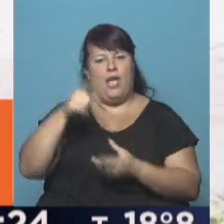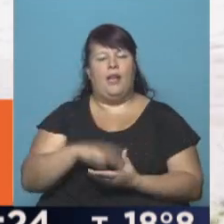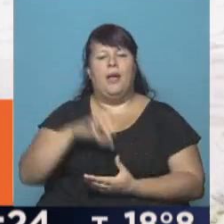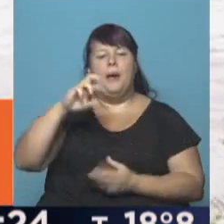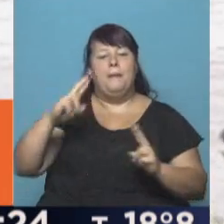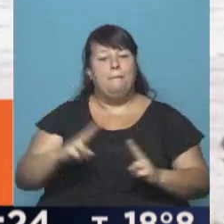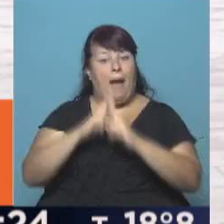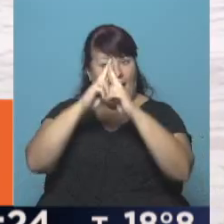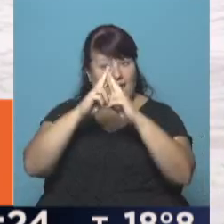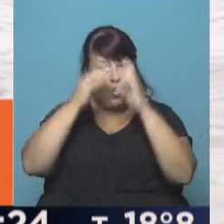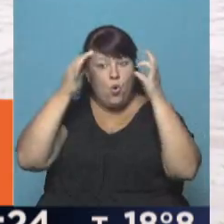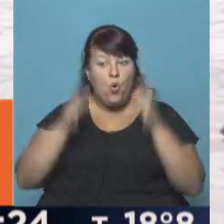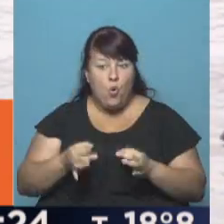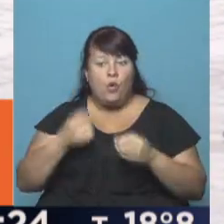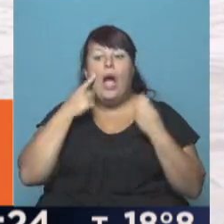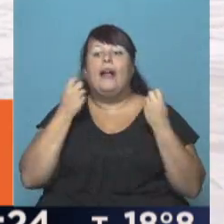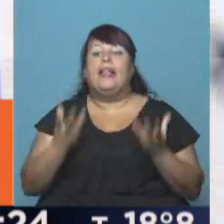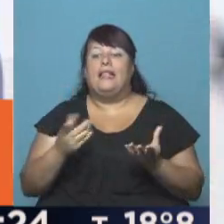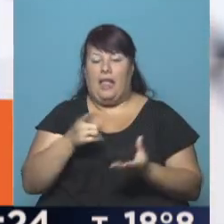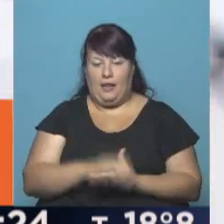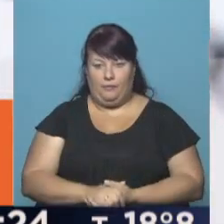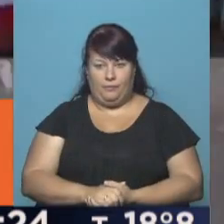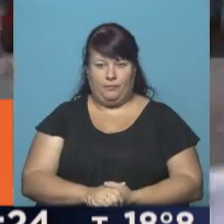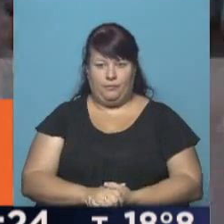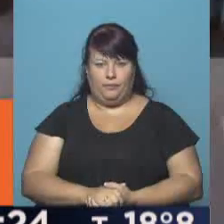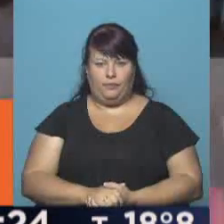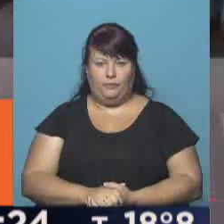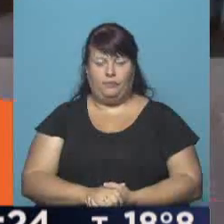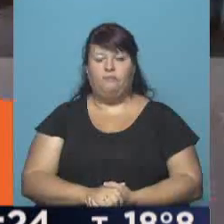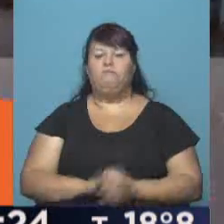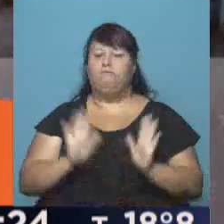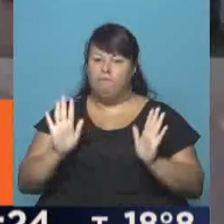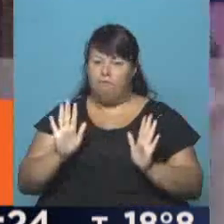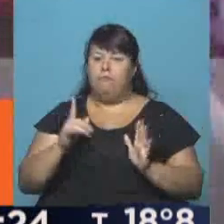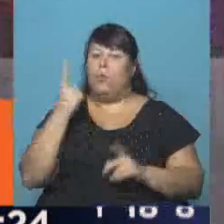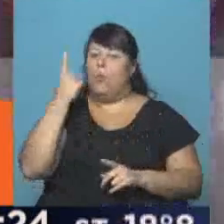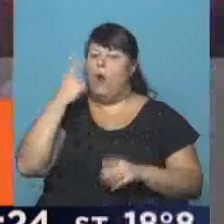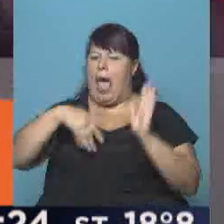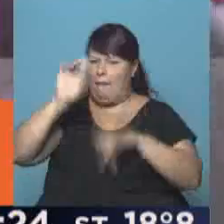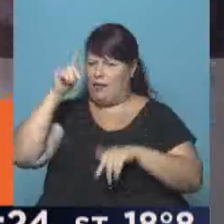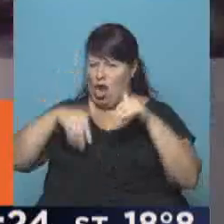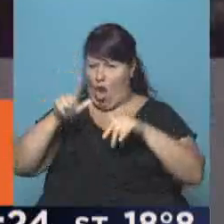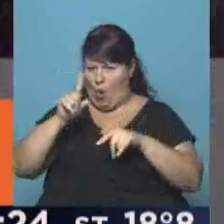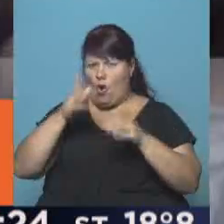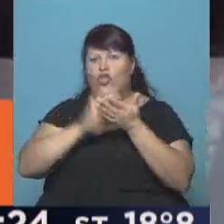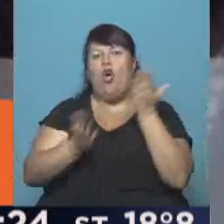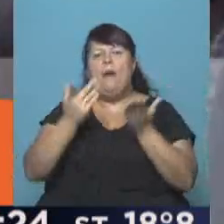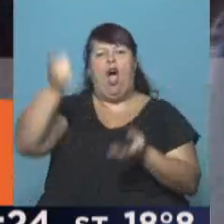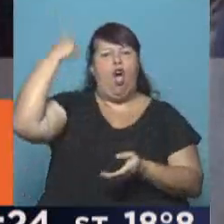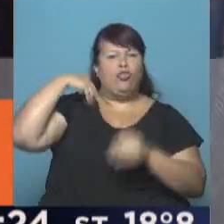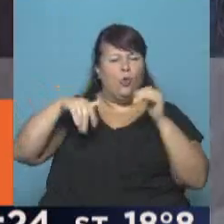París. Vamos justamente a ver qué sucedía. Aunque con una abstención mayor a otras elecciones, más